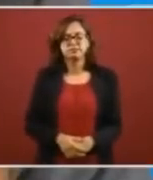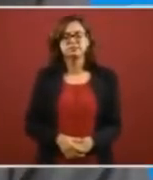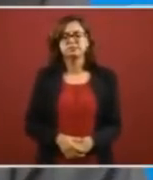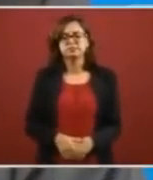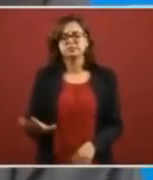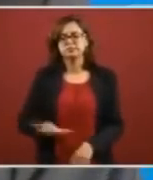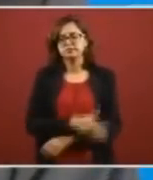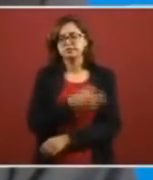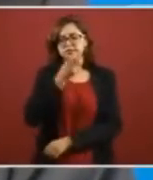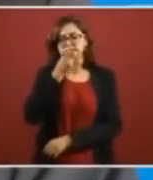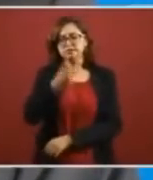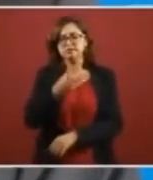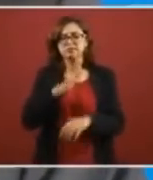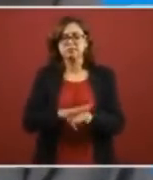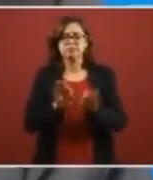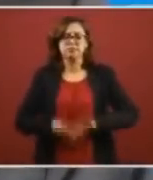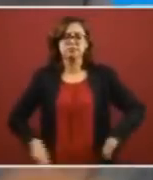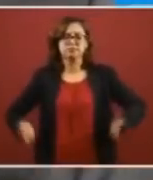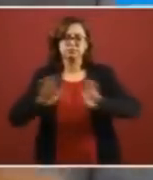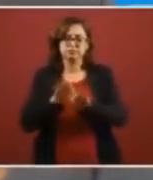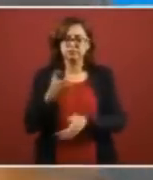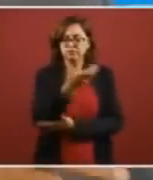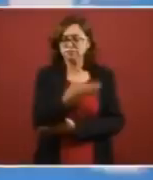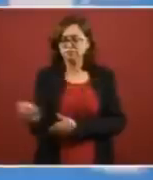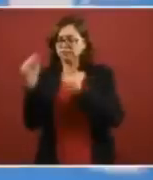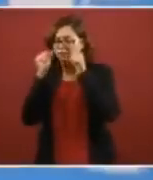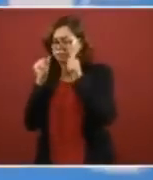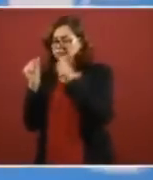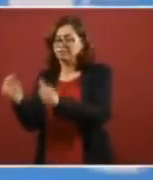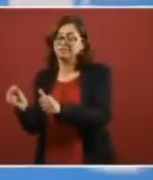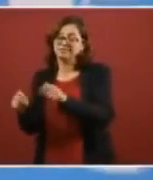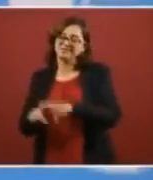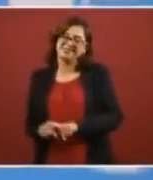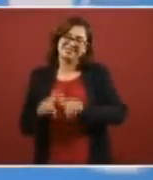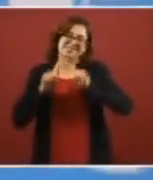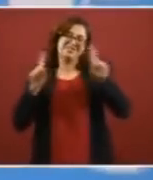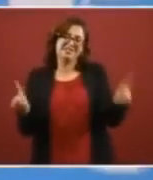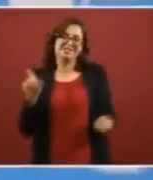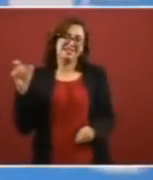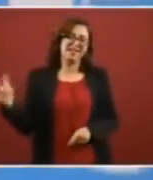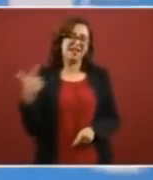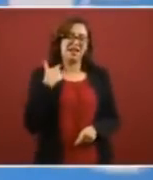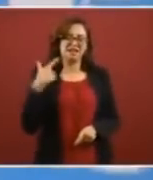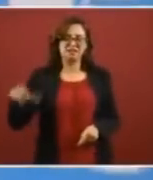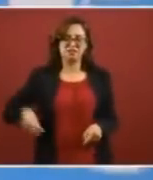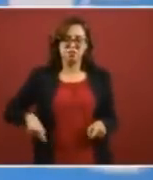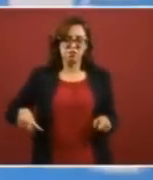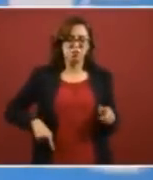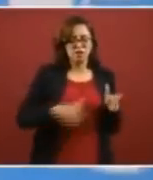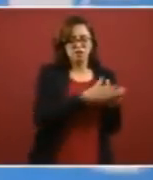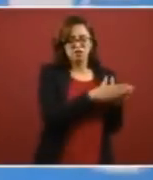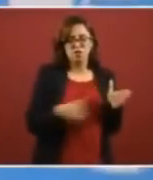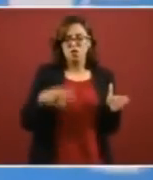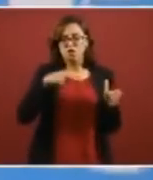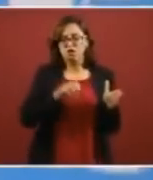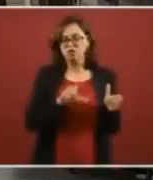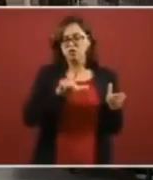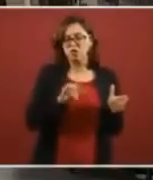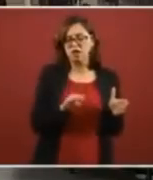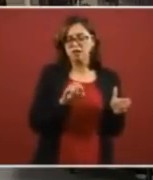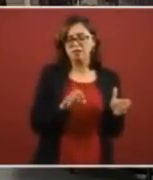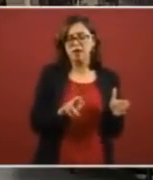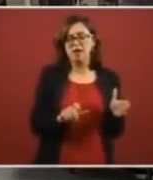la importancia del campo, muy contrario a lo que hicieron los neoliberales, que de manera